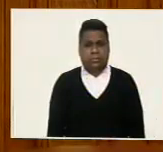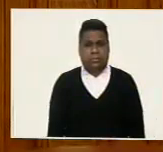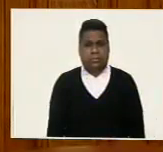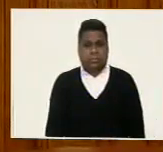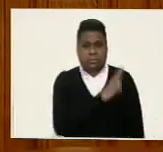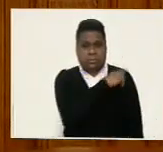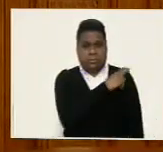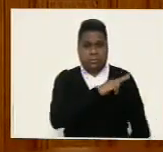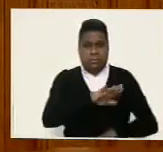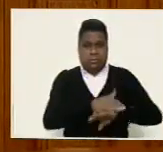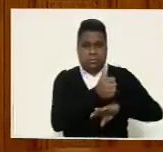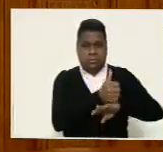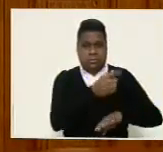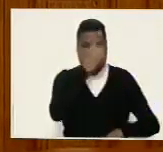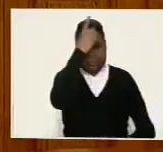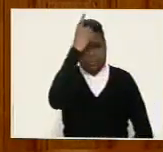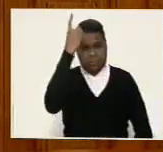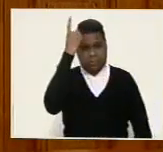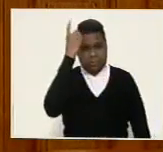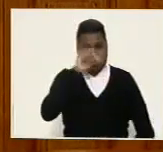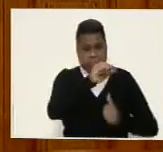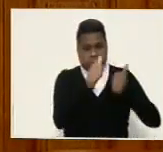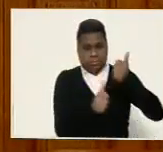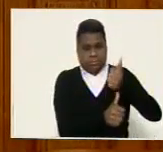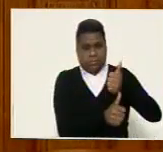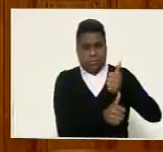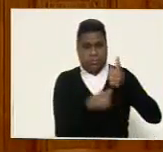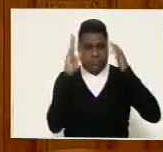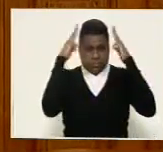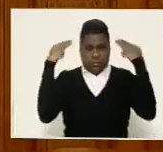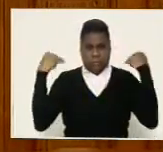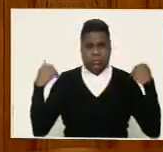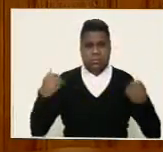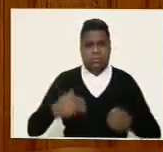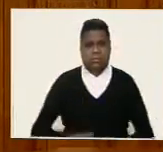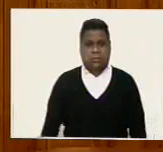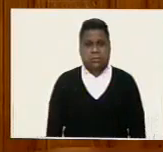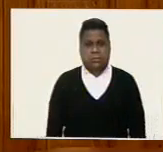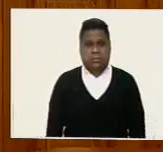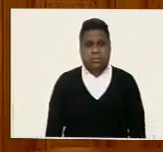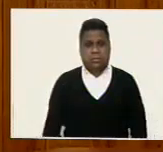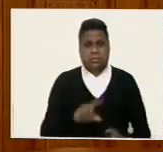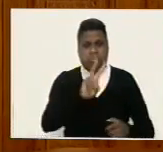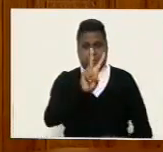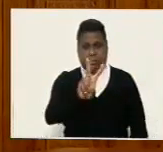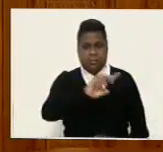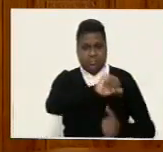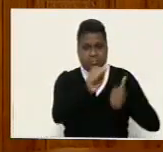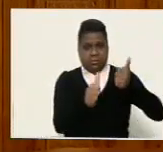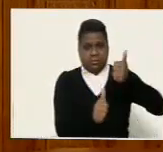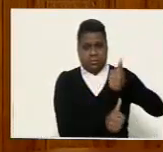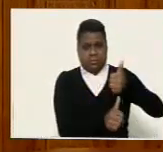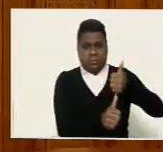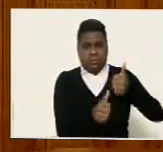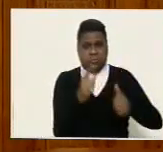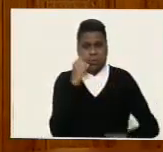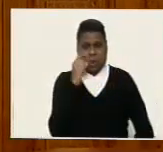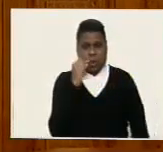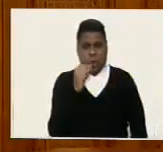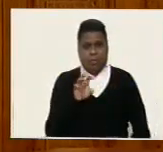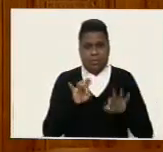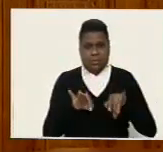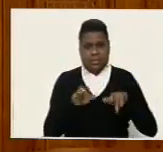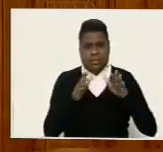primera vicepresidenta Tania Díaz, nuestro segundo vicepresidente Elvis Amoroso, nuestro